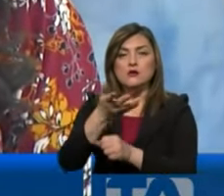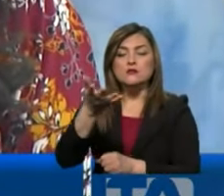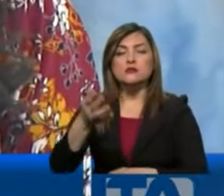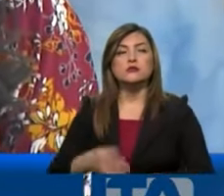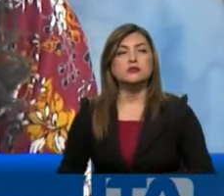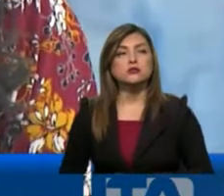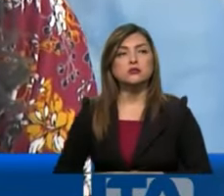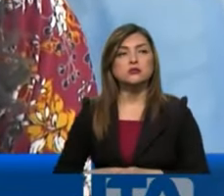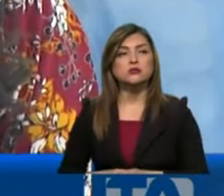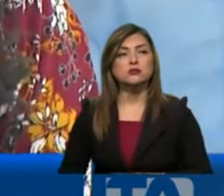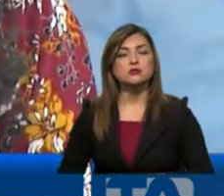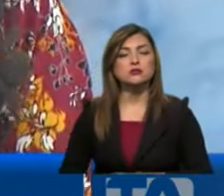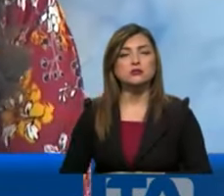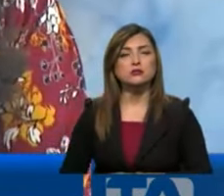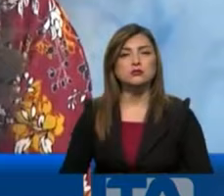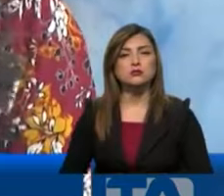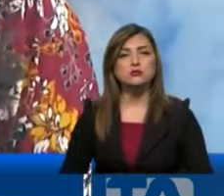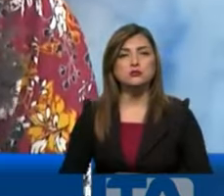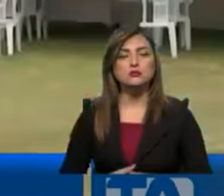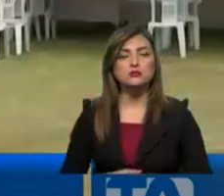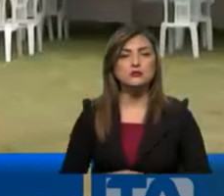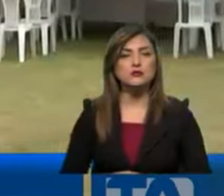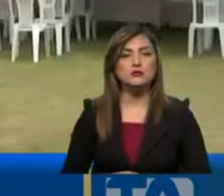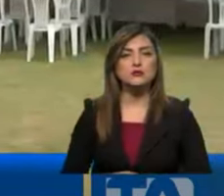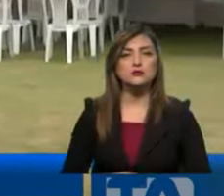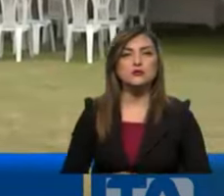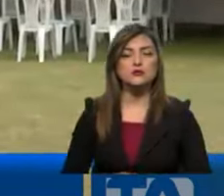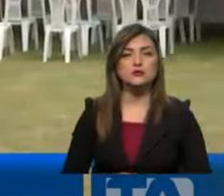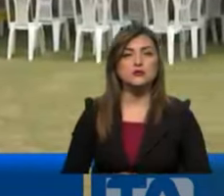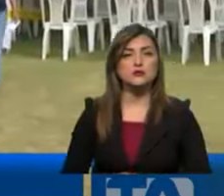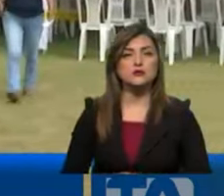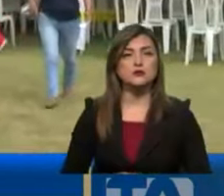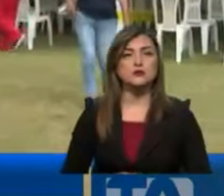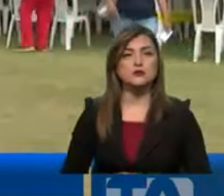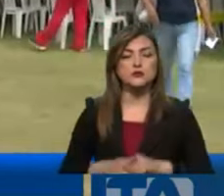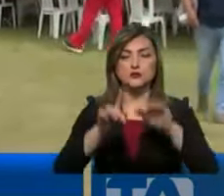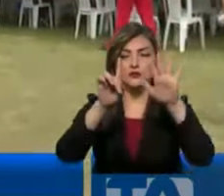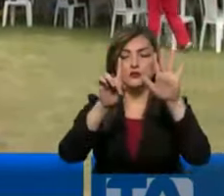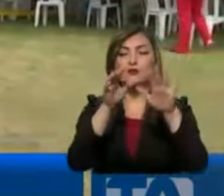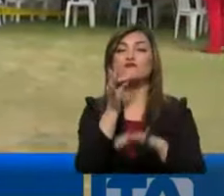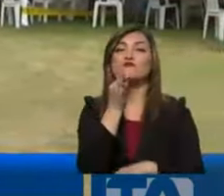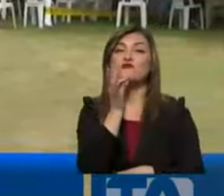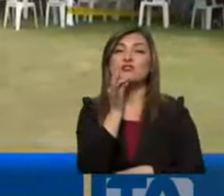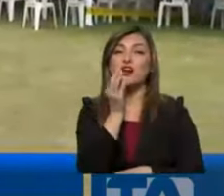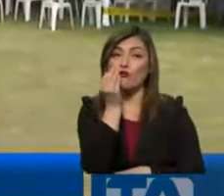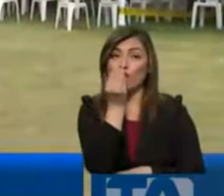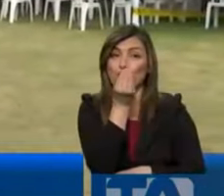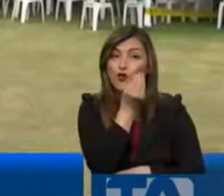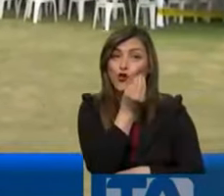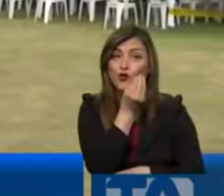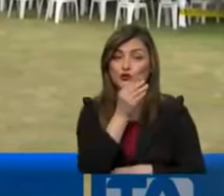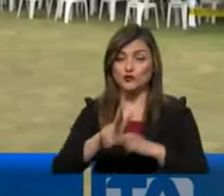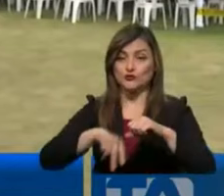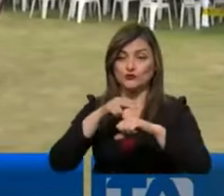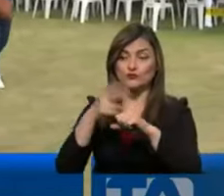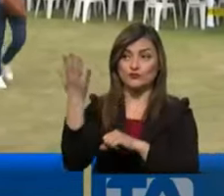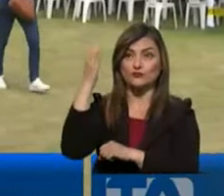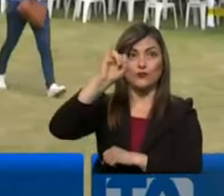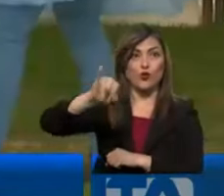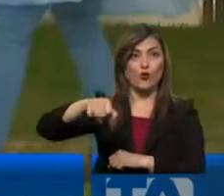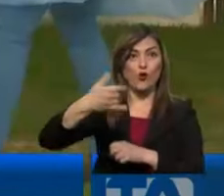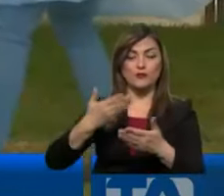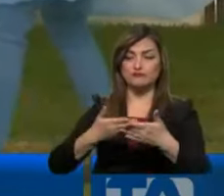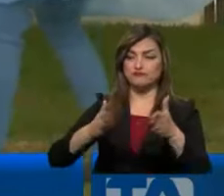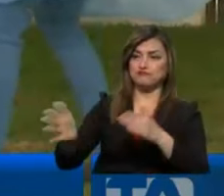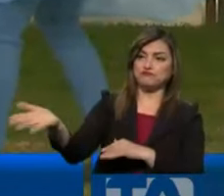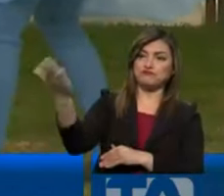un informe para que conozcan más detalles. Veamos. 6 fincas florícolas a nivel nacional abrieron sus puertas desde el pasado jueves